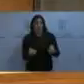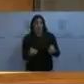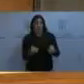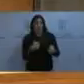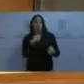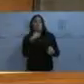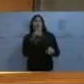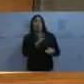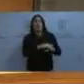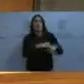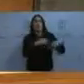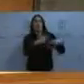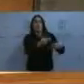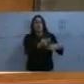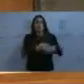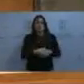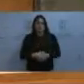contestación.